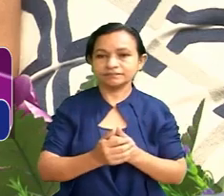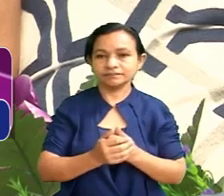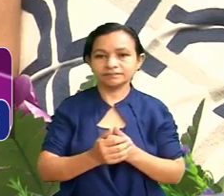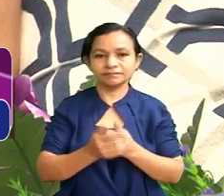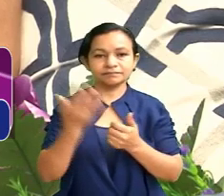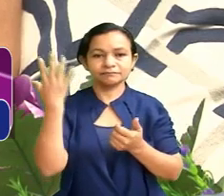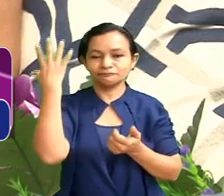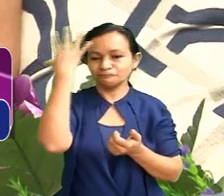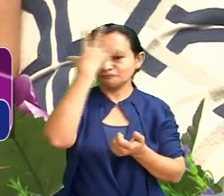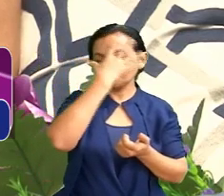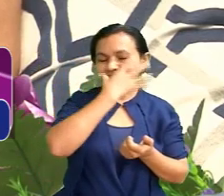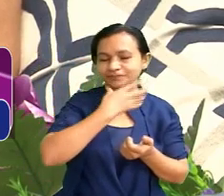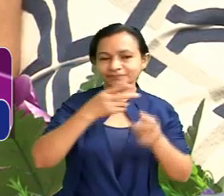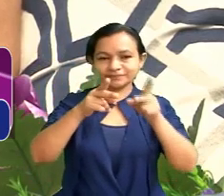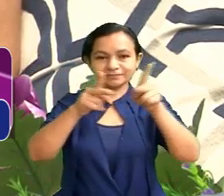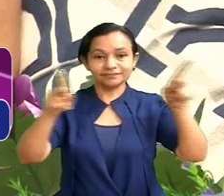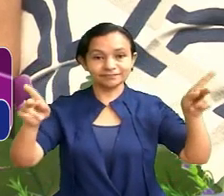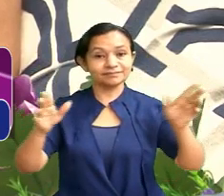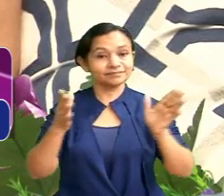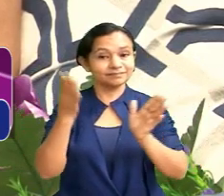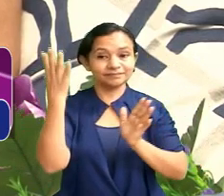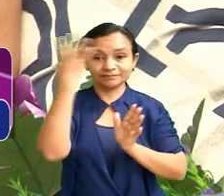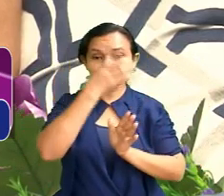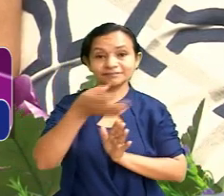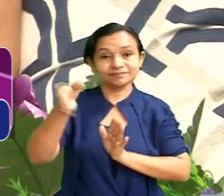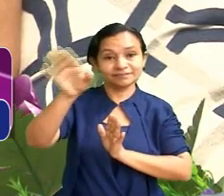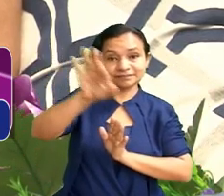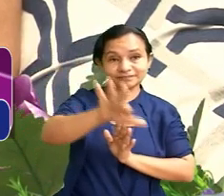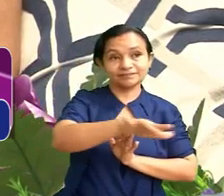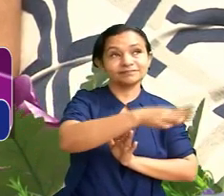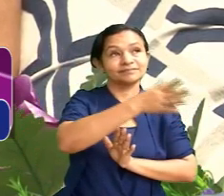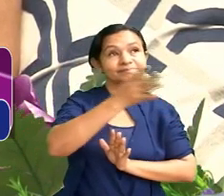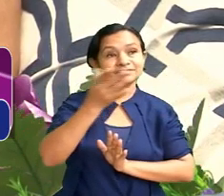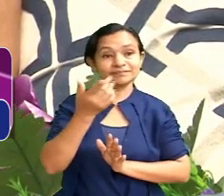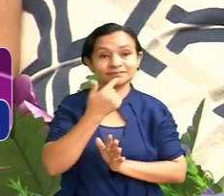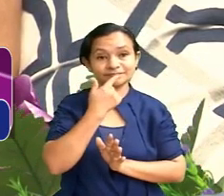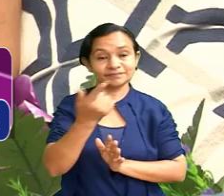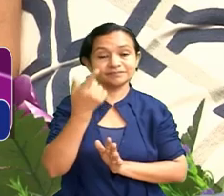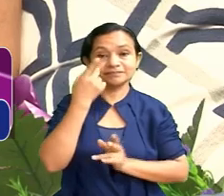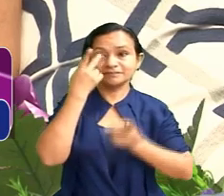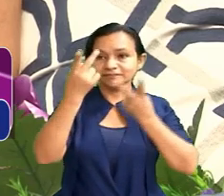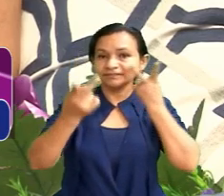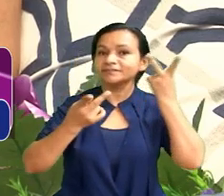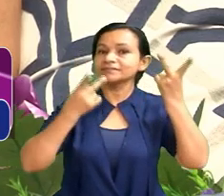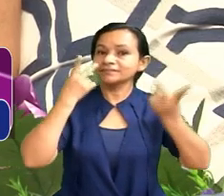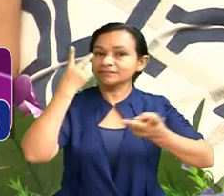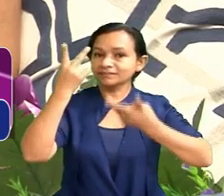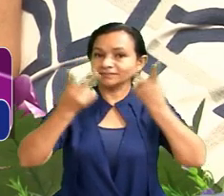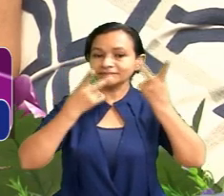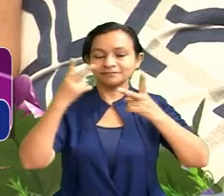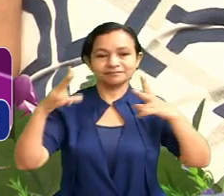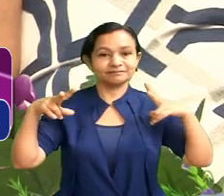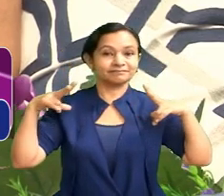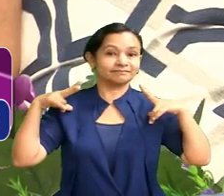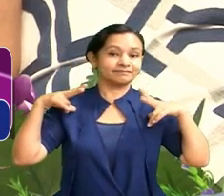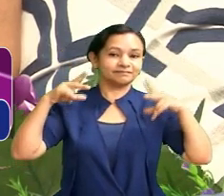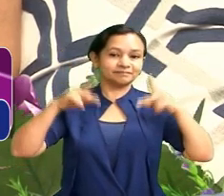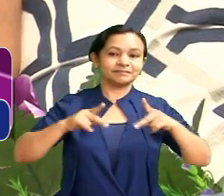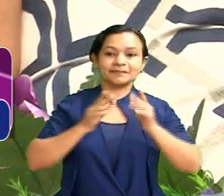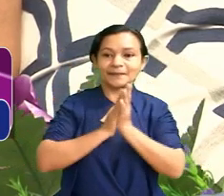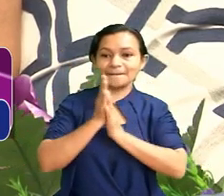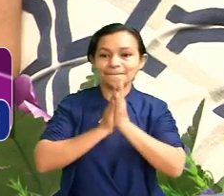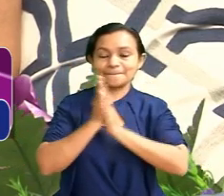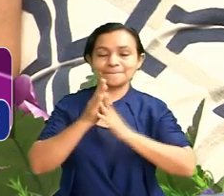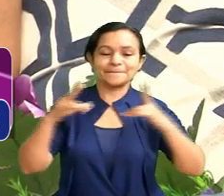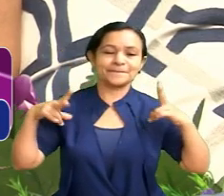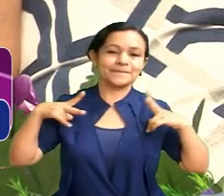playas hermosos sitios para recrearse tienen muchísima más visita de veraneantes y eso hace que tengan